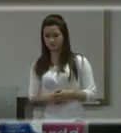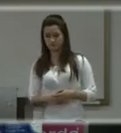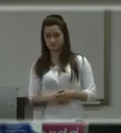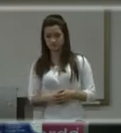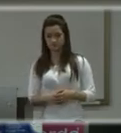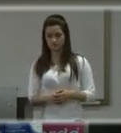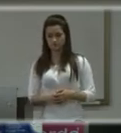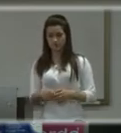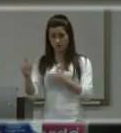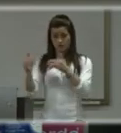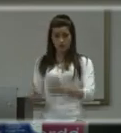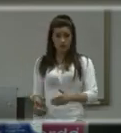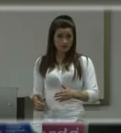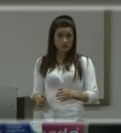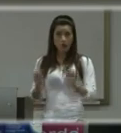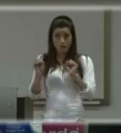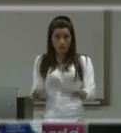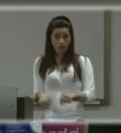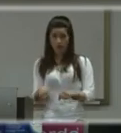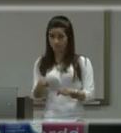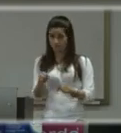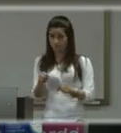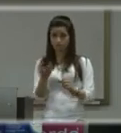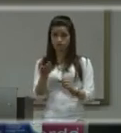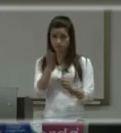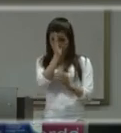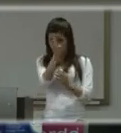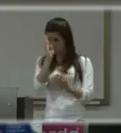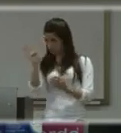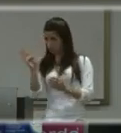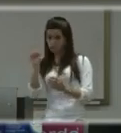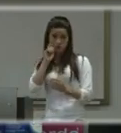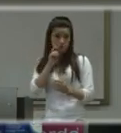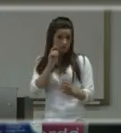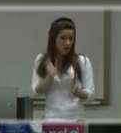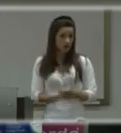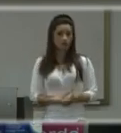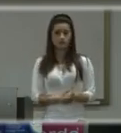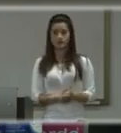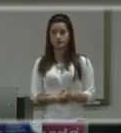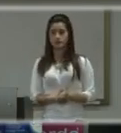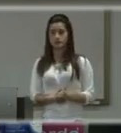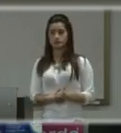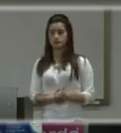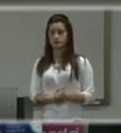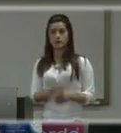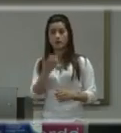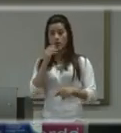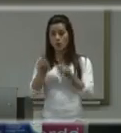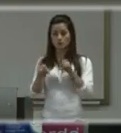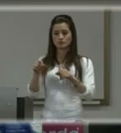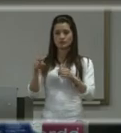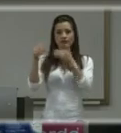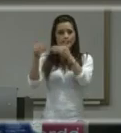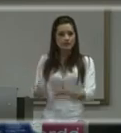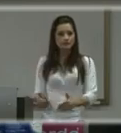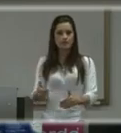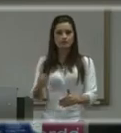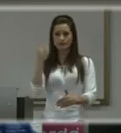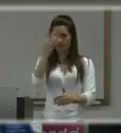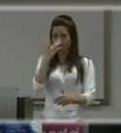Y tampoco, digamos, es posible con las cifras actuales hacer cruces de personas con discapacidad afrodescendientes o personas